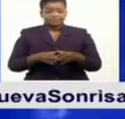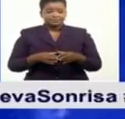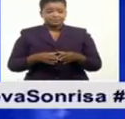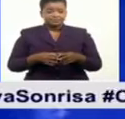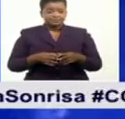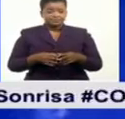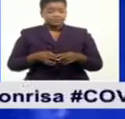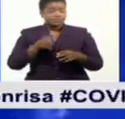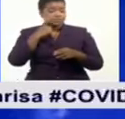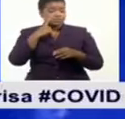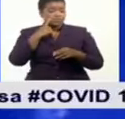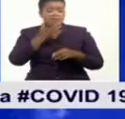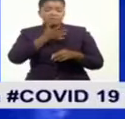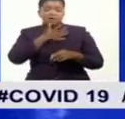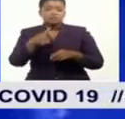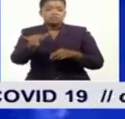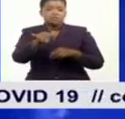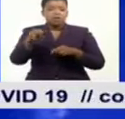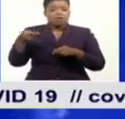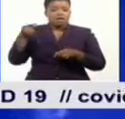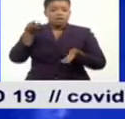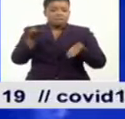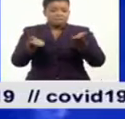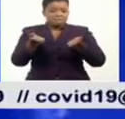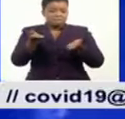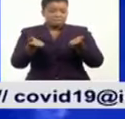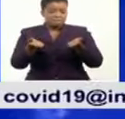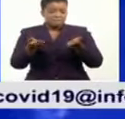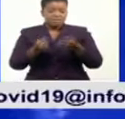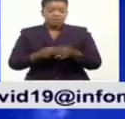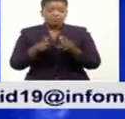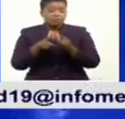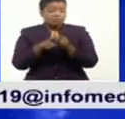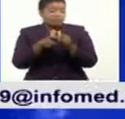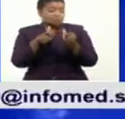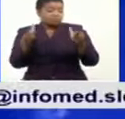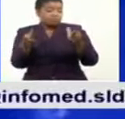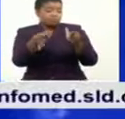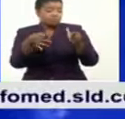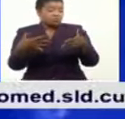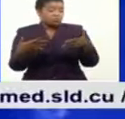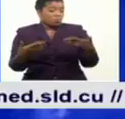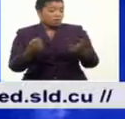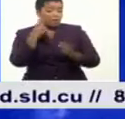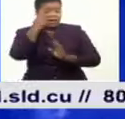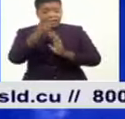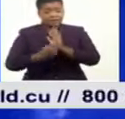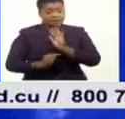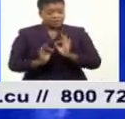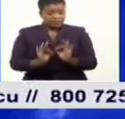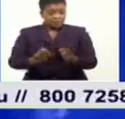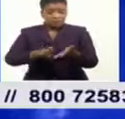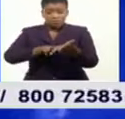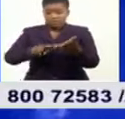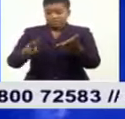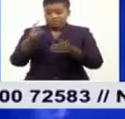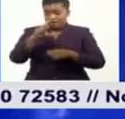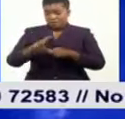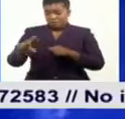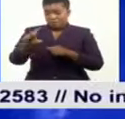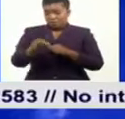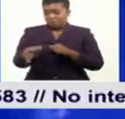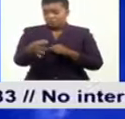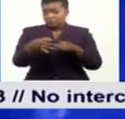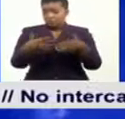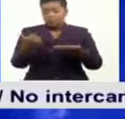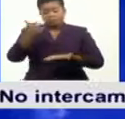cifra similar al día anterior. La mayor transmisión característica en esta provincia, en el municipio